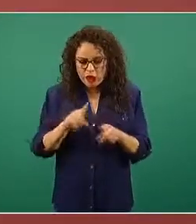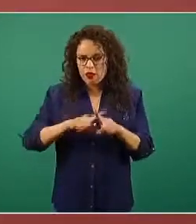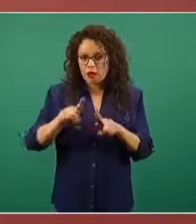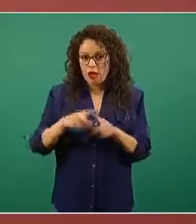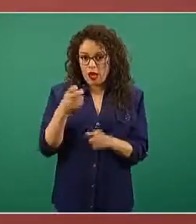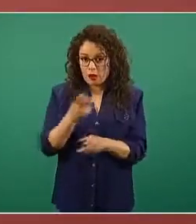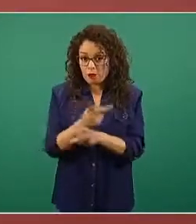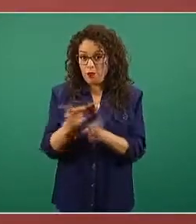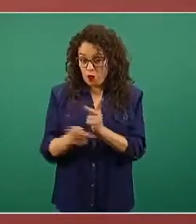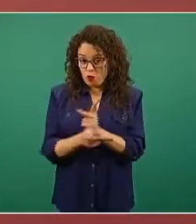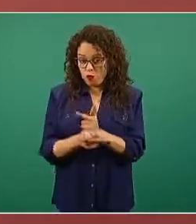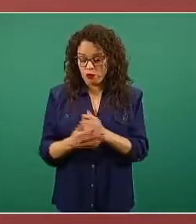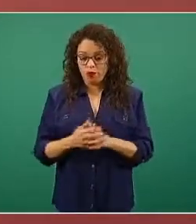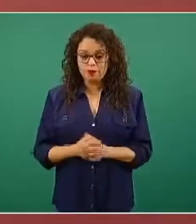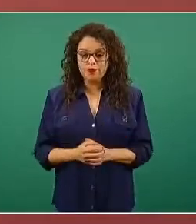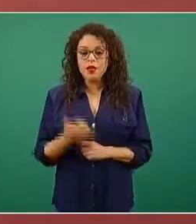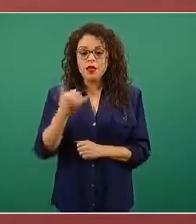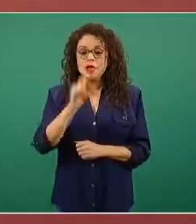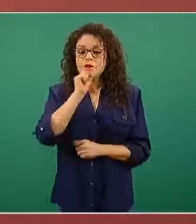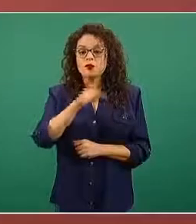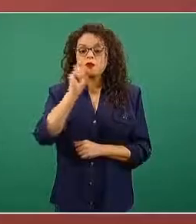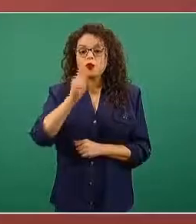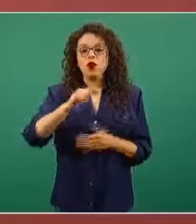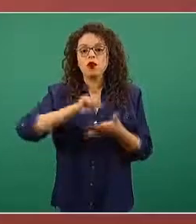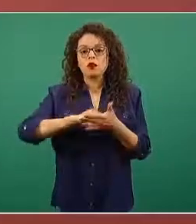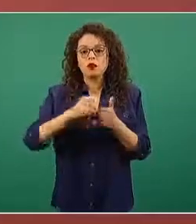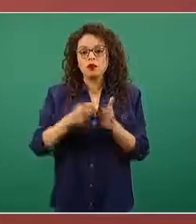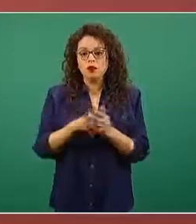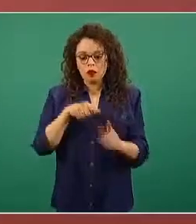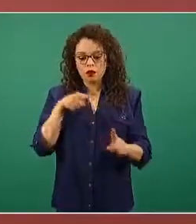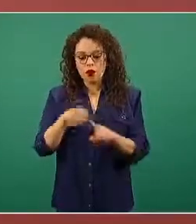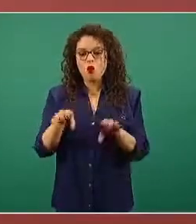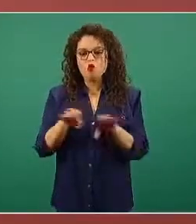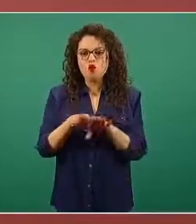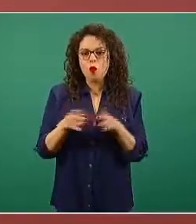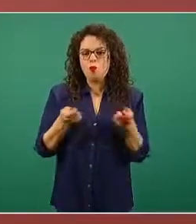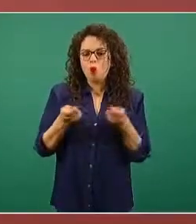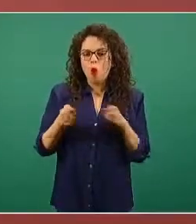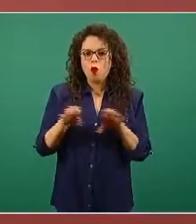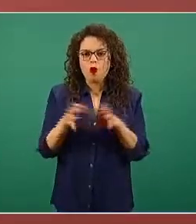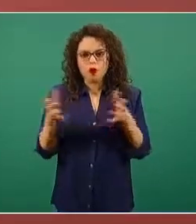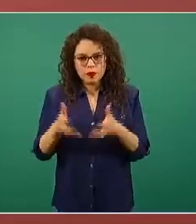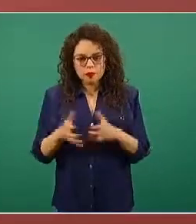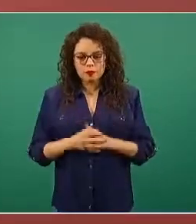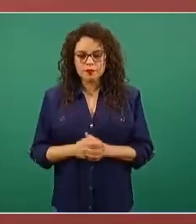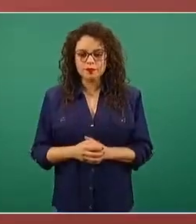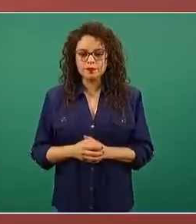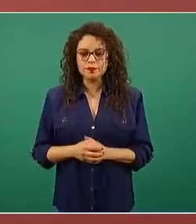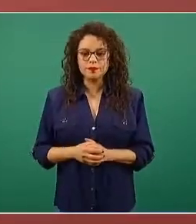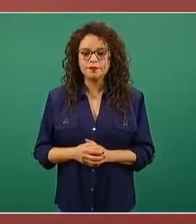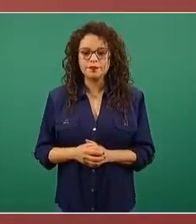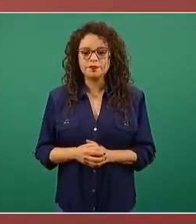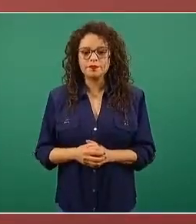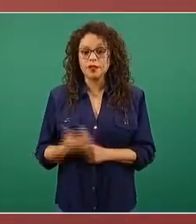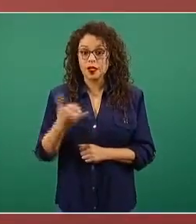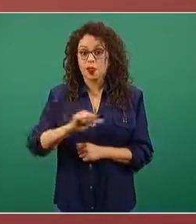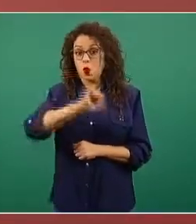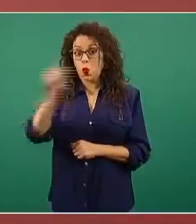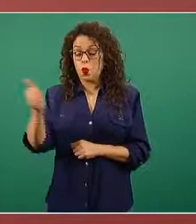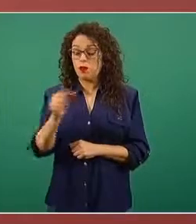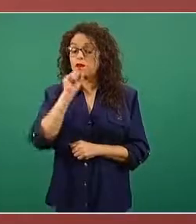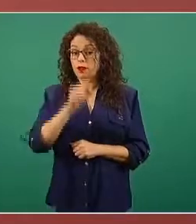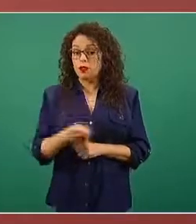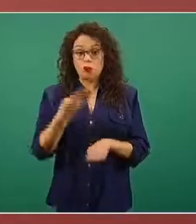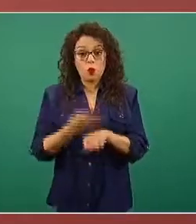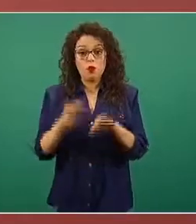también con las especificaciones técnicas de su manejo. Y finalmente un elemento que también es muy importante, que